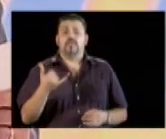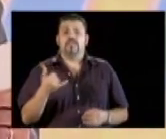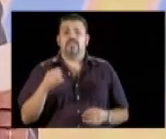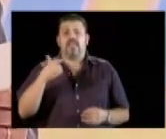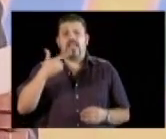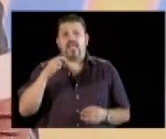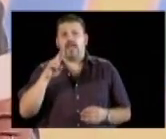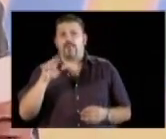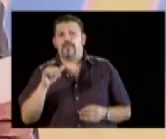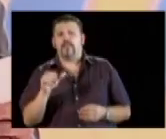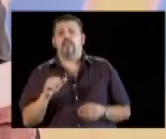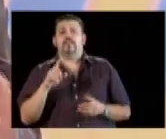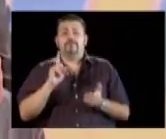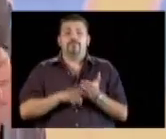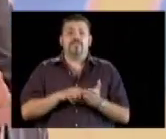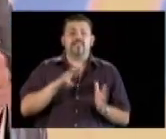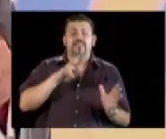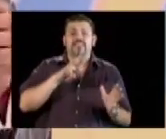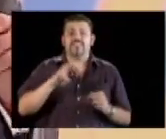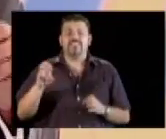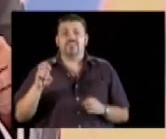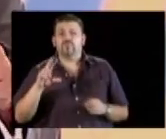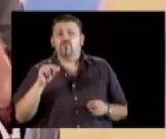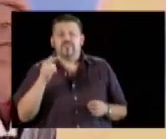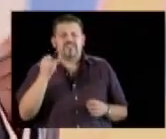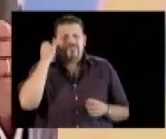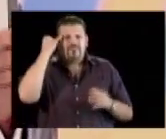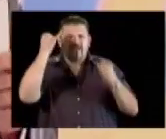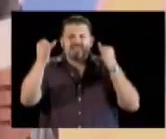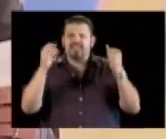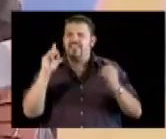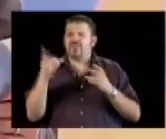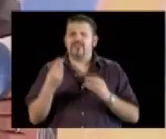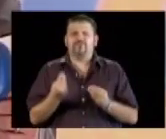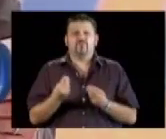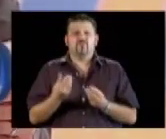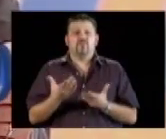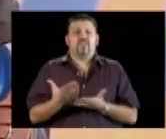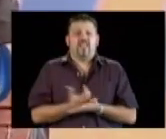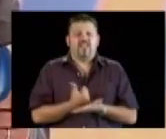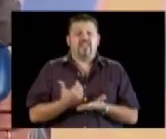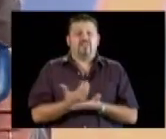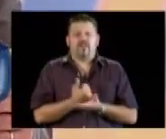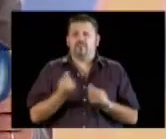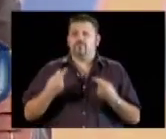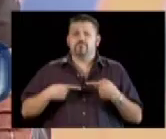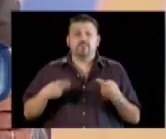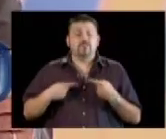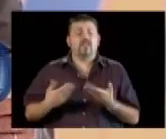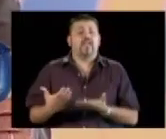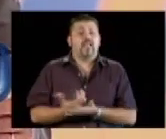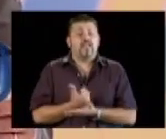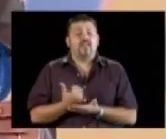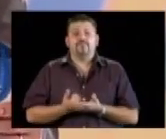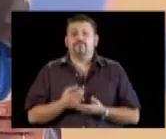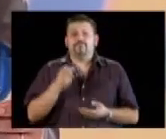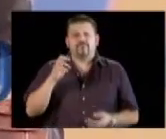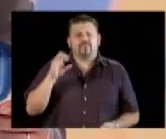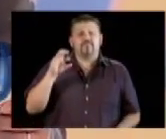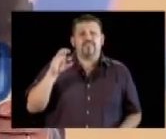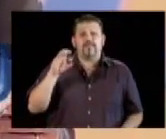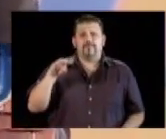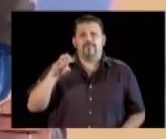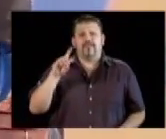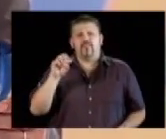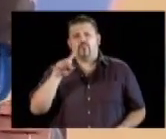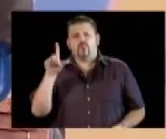de Monterrey, 3198 dólares. Imagínense estas cantidades extras de lo que ya están ganando. Elsa Mendoza Sanabria, Héctor de la